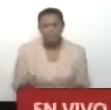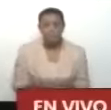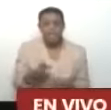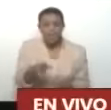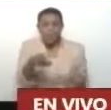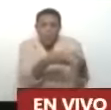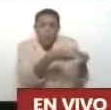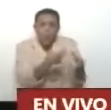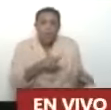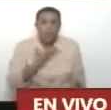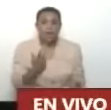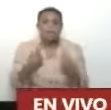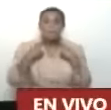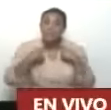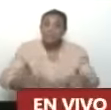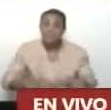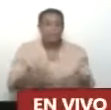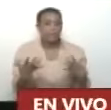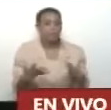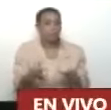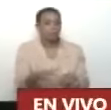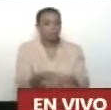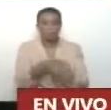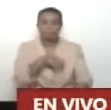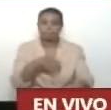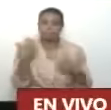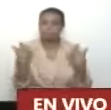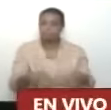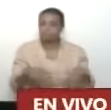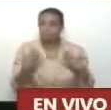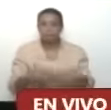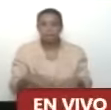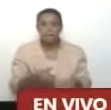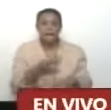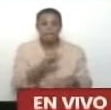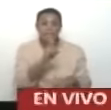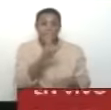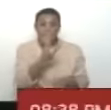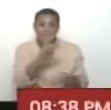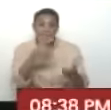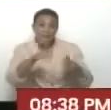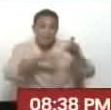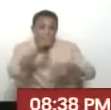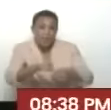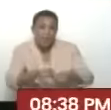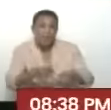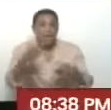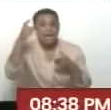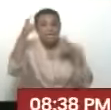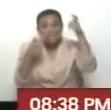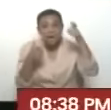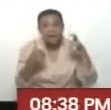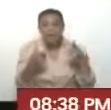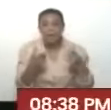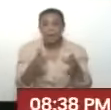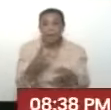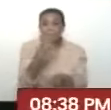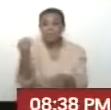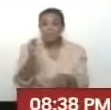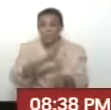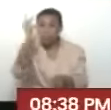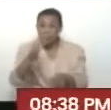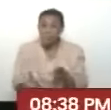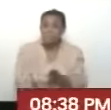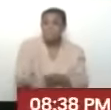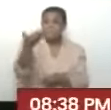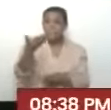Ellos perdieron de una manera tremenda el referendo del 2004, Chávez le sacó casi 20 puntos de ventaja y entonces